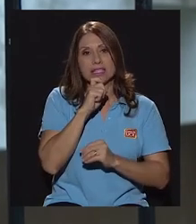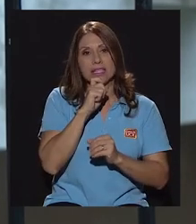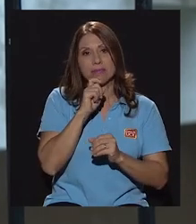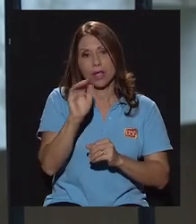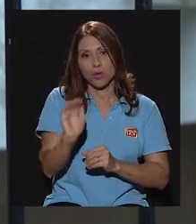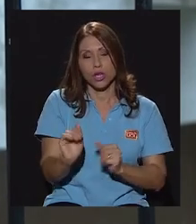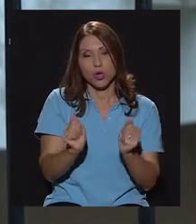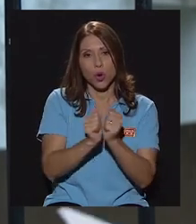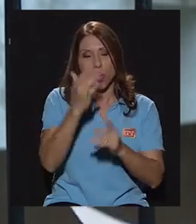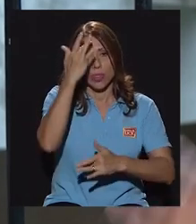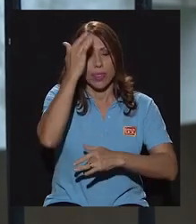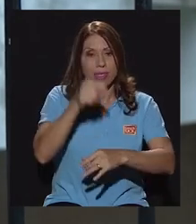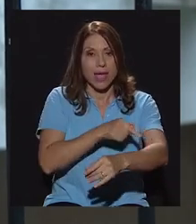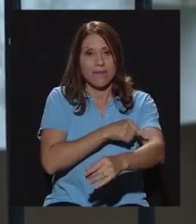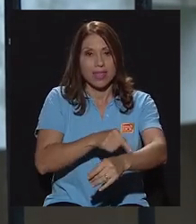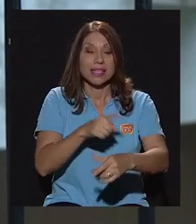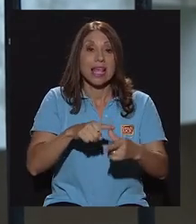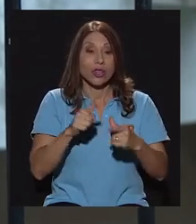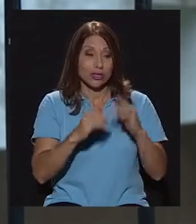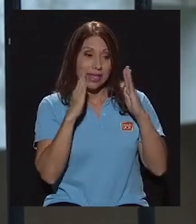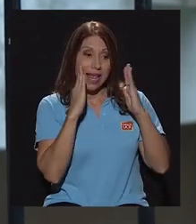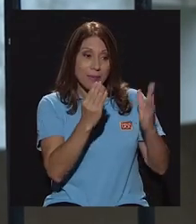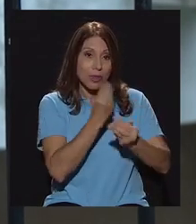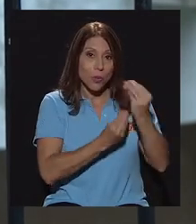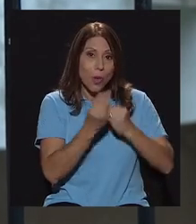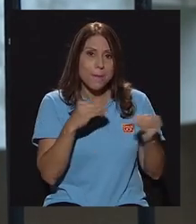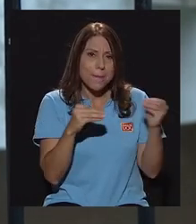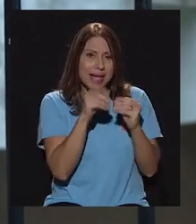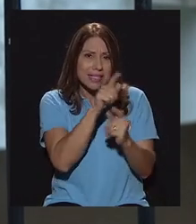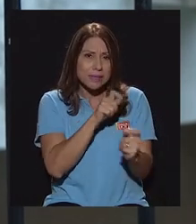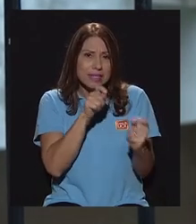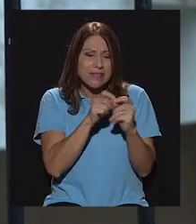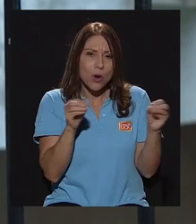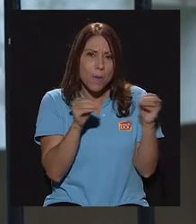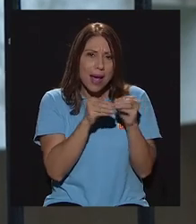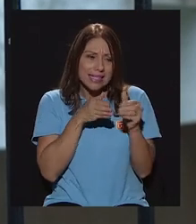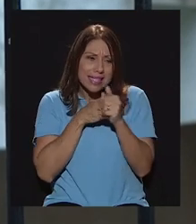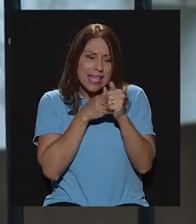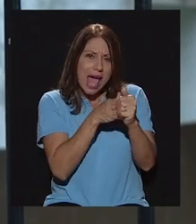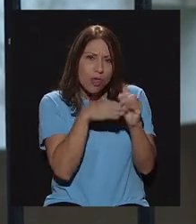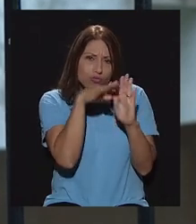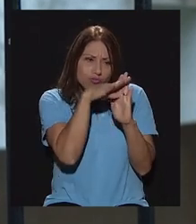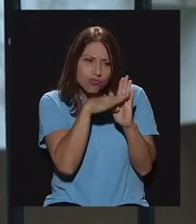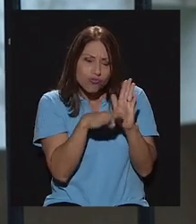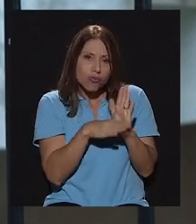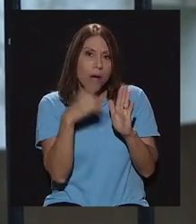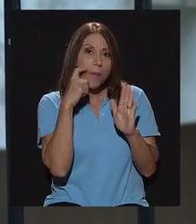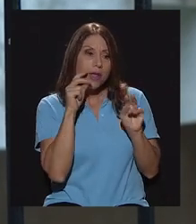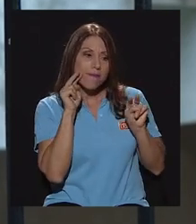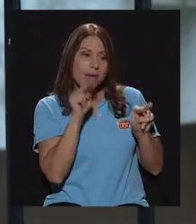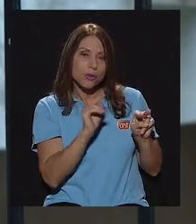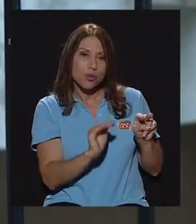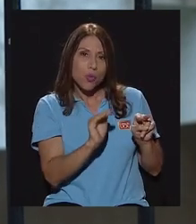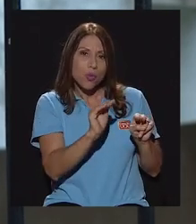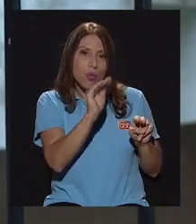el tratamiento nutricional en un niño es más específico y más guiado, porque necesitamos observar conforme van creciendo cómo se comporta